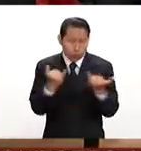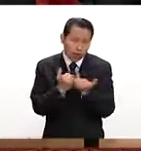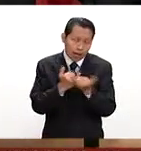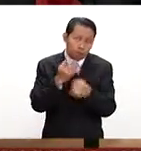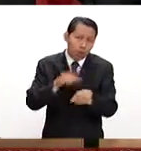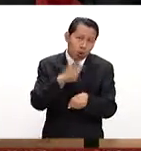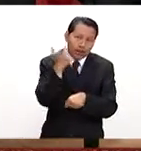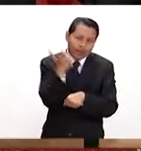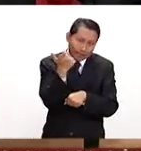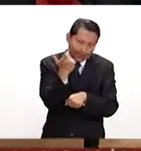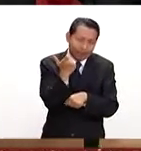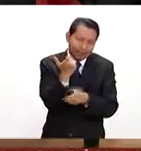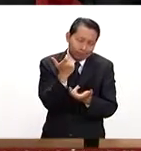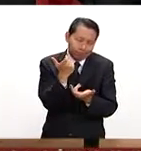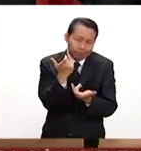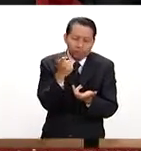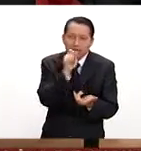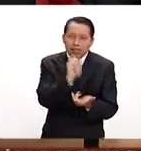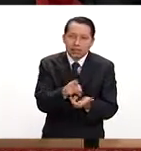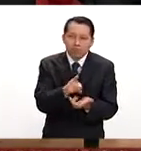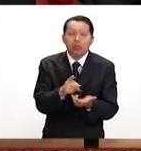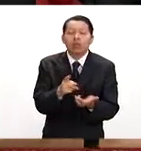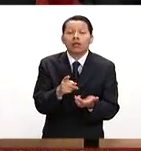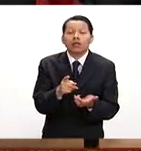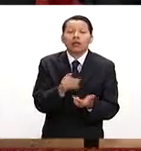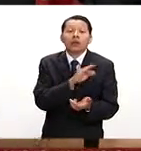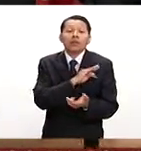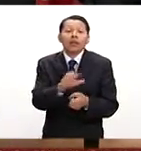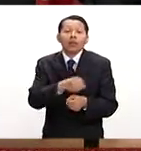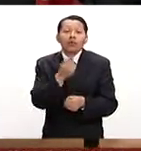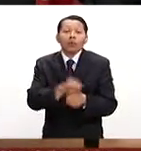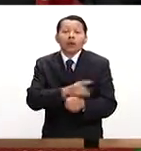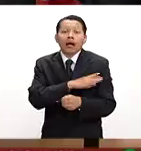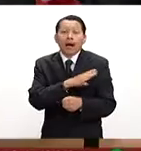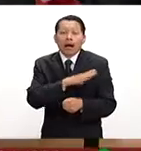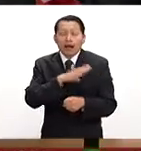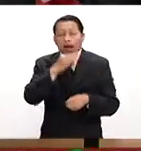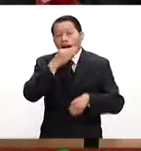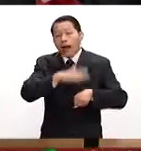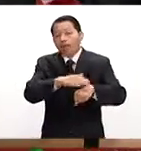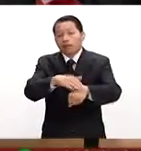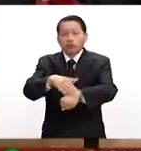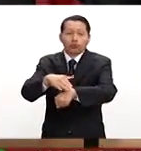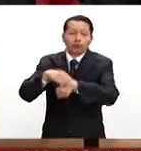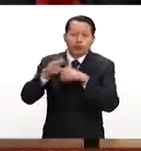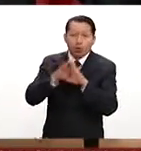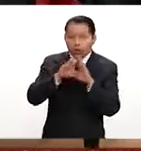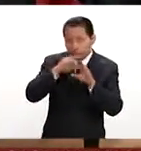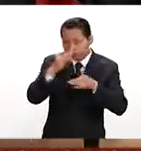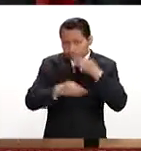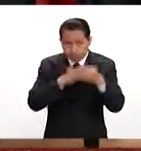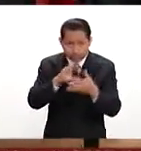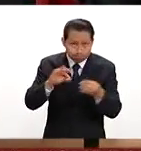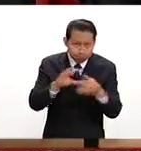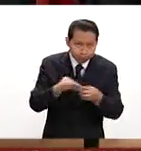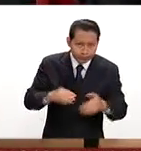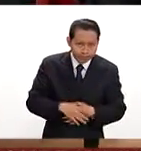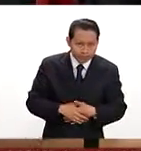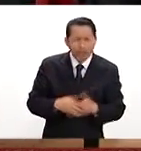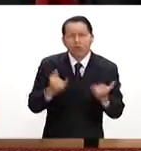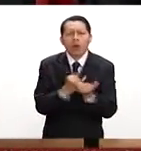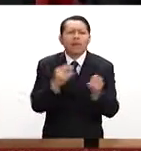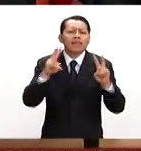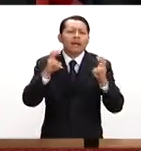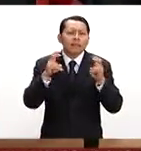economía y también por la posibilidad de poder ayudar a informarles a ellos Exacto. también, ¿no? Exacto. Además es un asunto